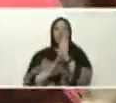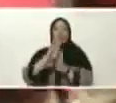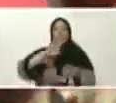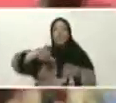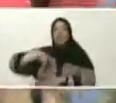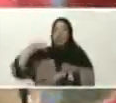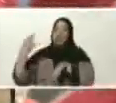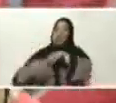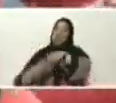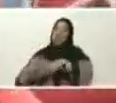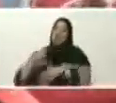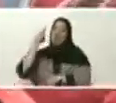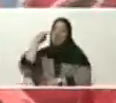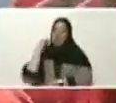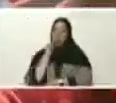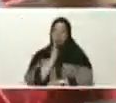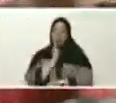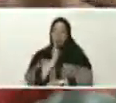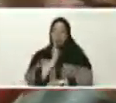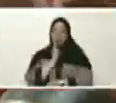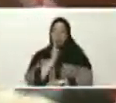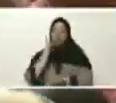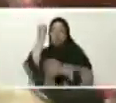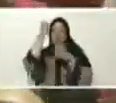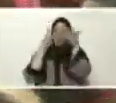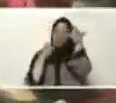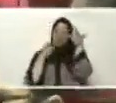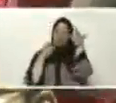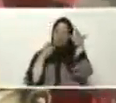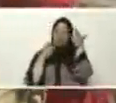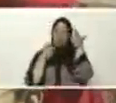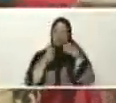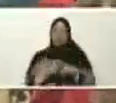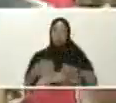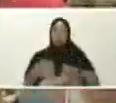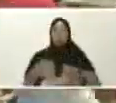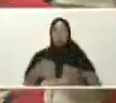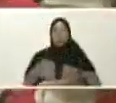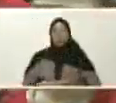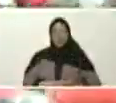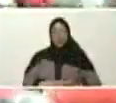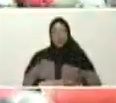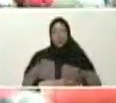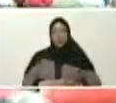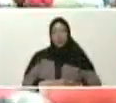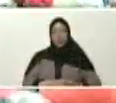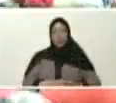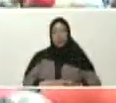nuestra revolución bolivariana. Hugo Rafael Chávez Frías.